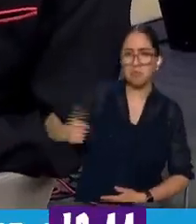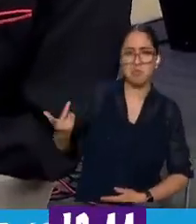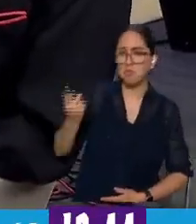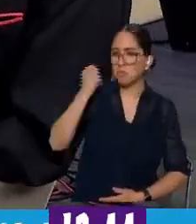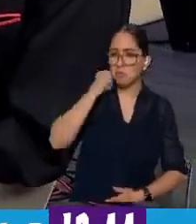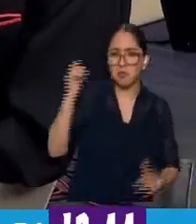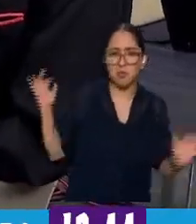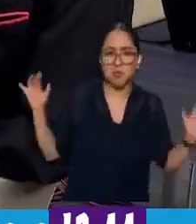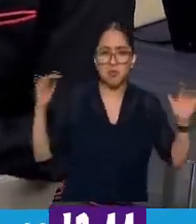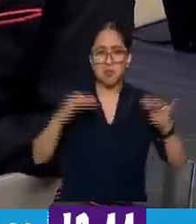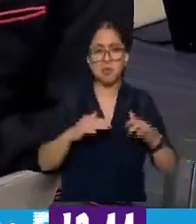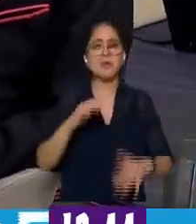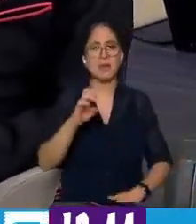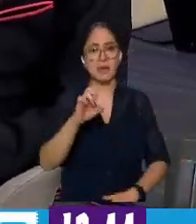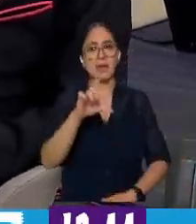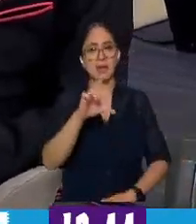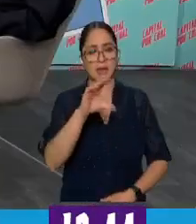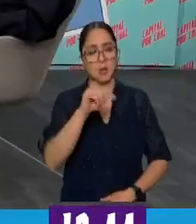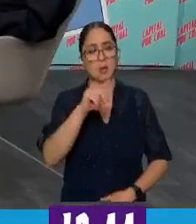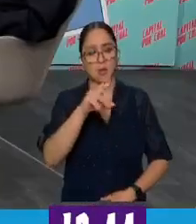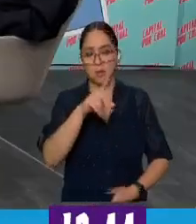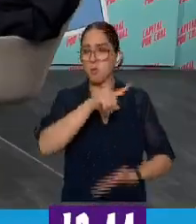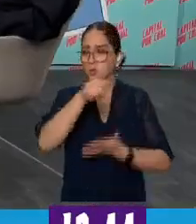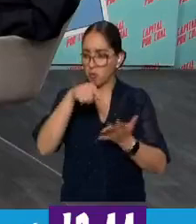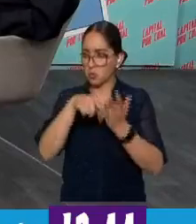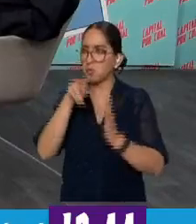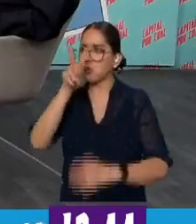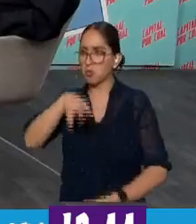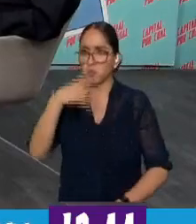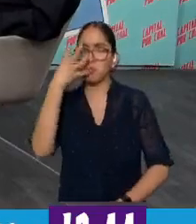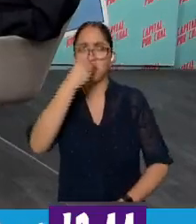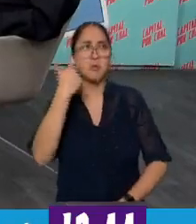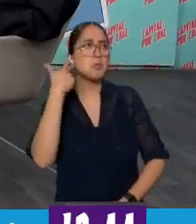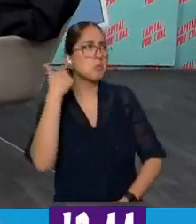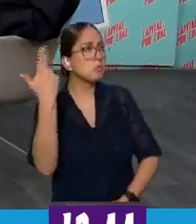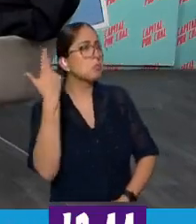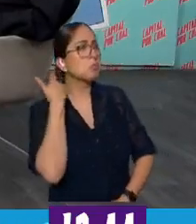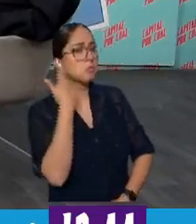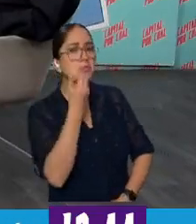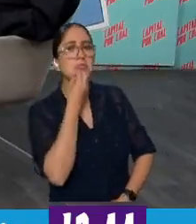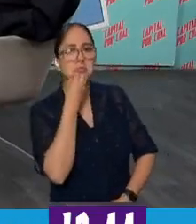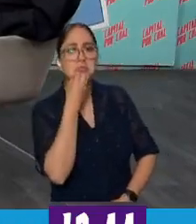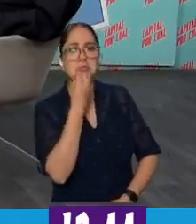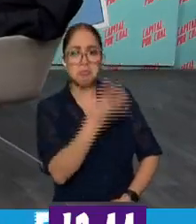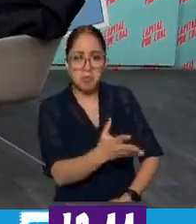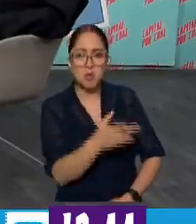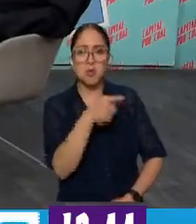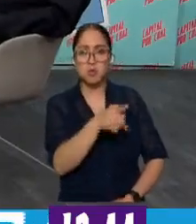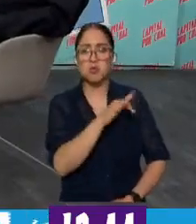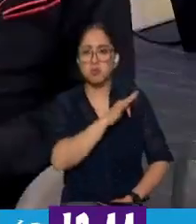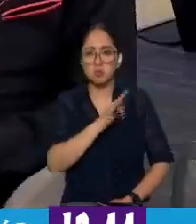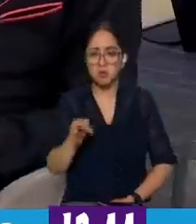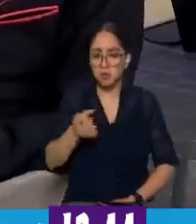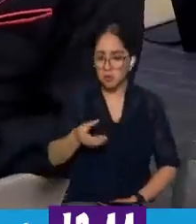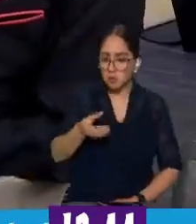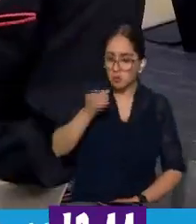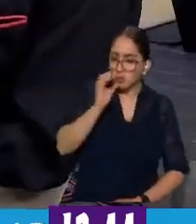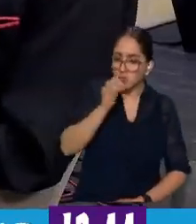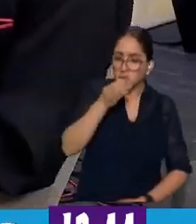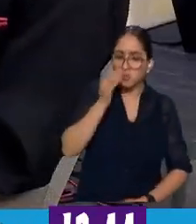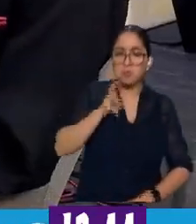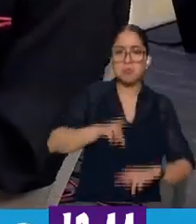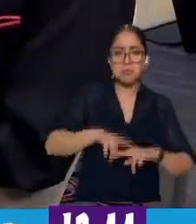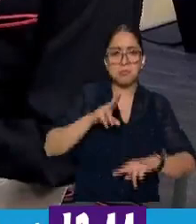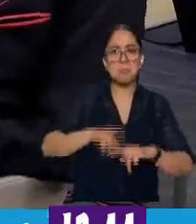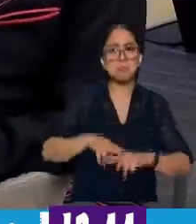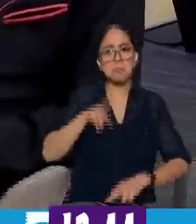el Cantoral es un lugar muy bonito, se oye muy bien, muy a gusto. Sí, tiene una acústica. Te puedes echar ahí tu traguito ahí en la butaca. Tiene una muy buena